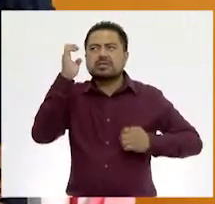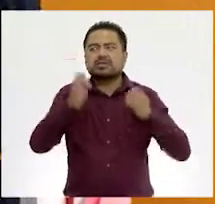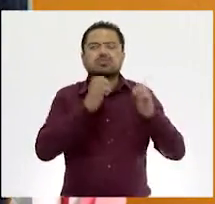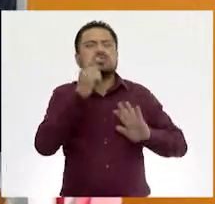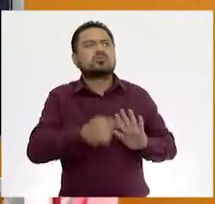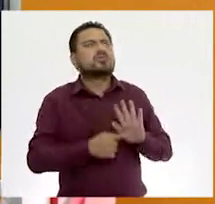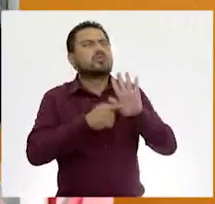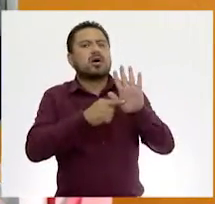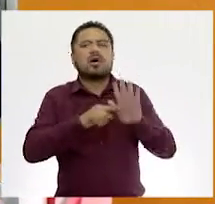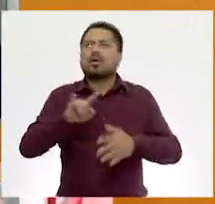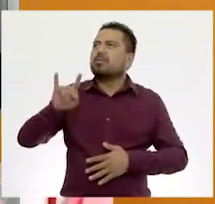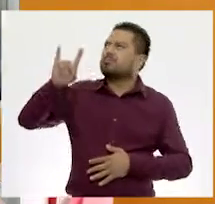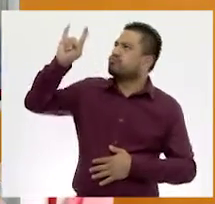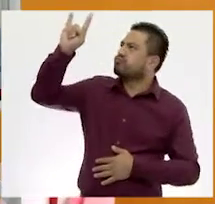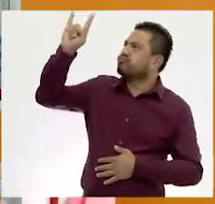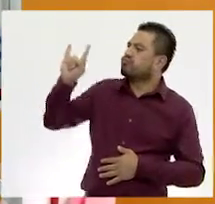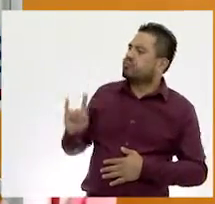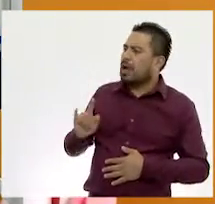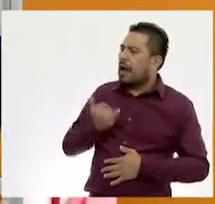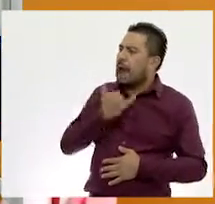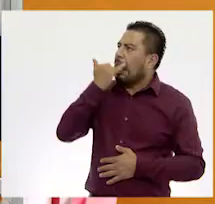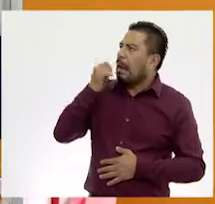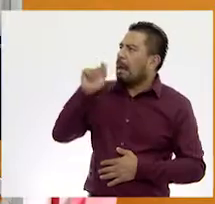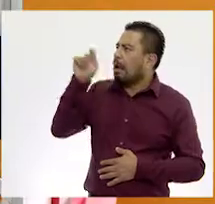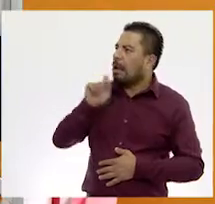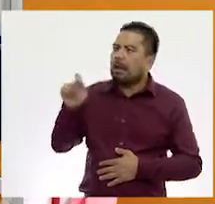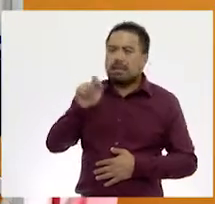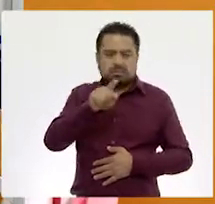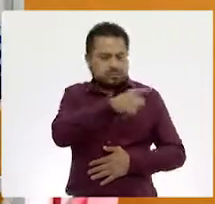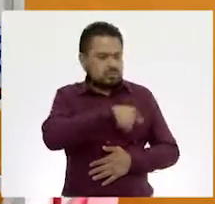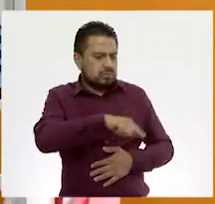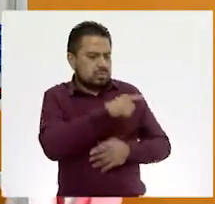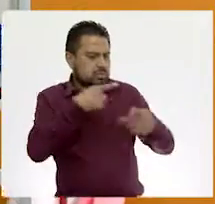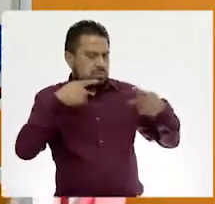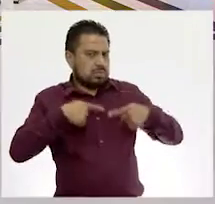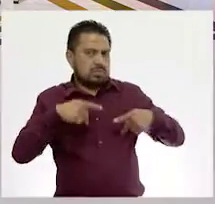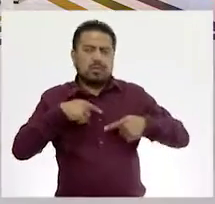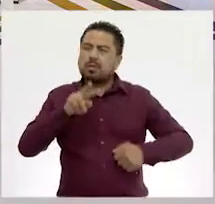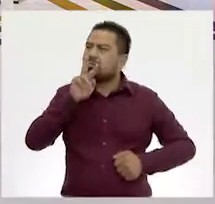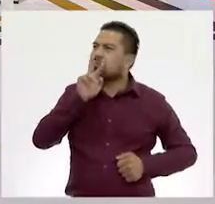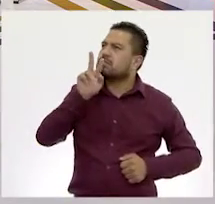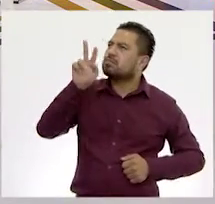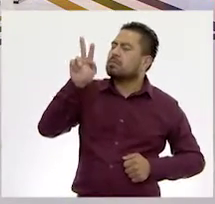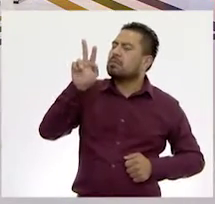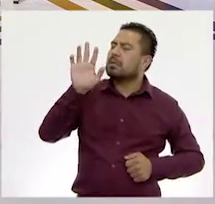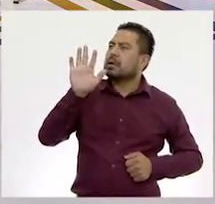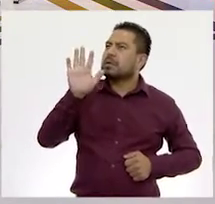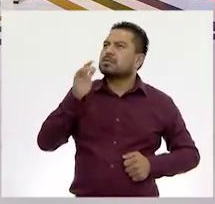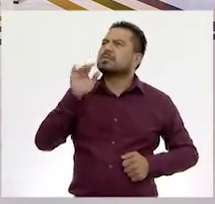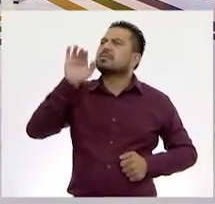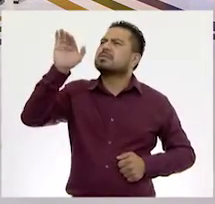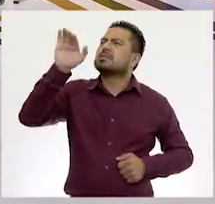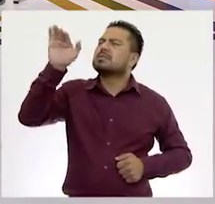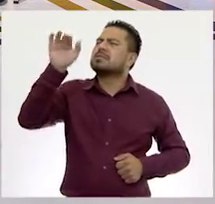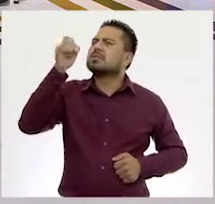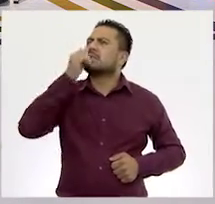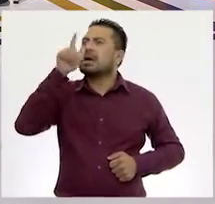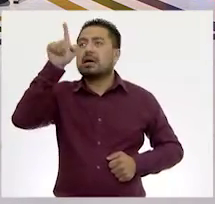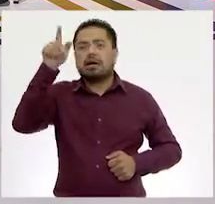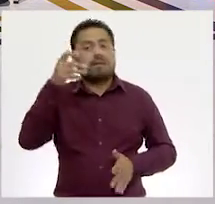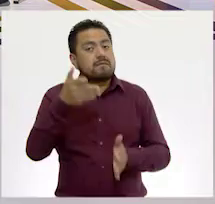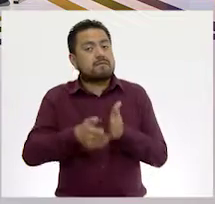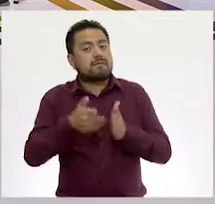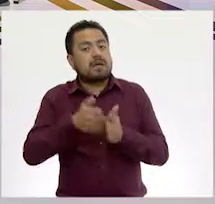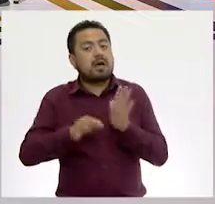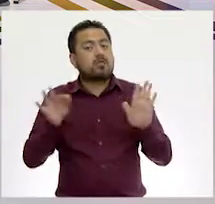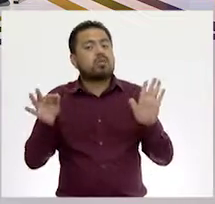exposición y nuestro cartel tiene algún error, las demás personas que están viendo nuestra exposición nos van a decir, ¡ey, ey, ey! Ahí te